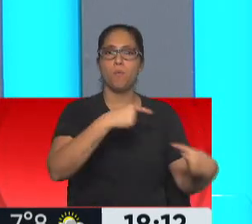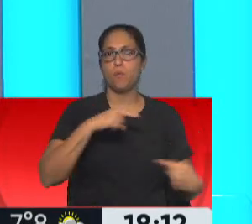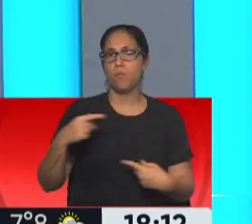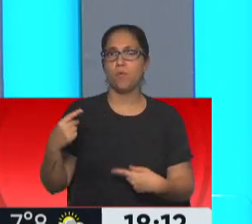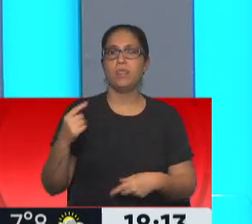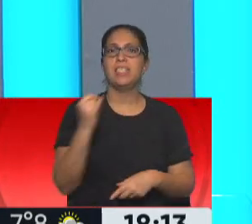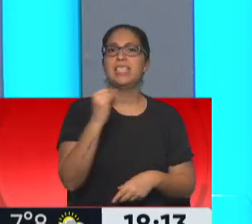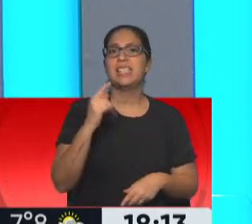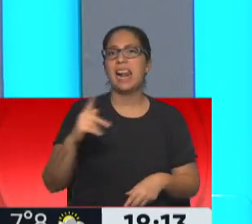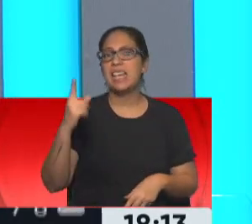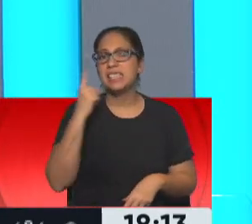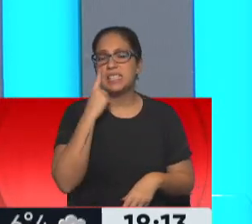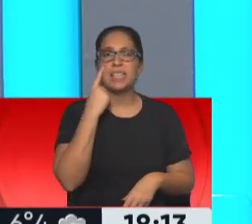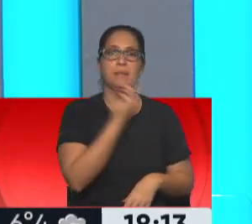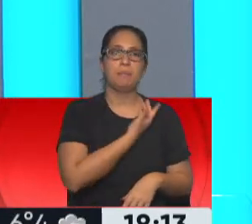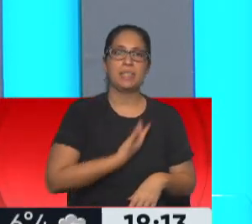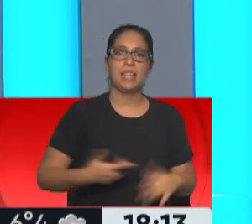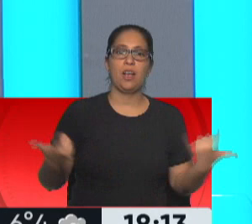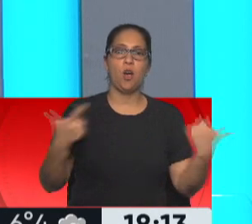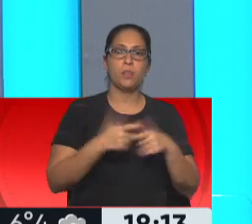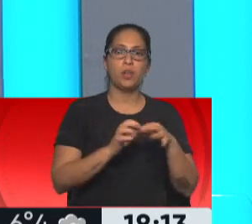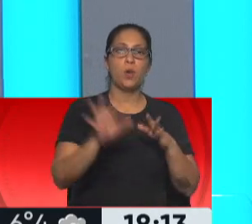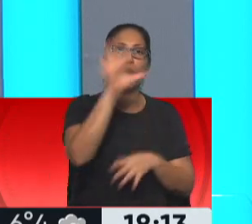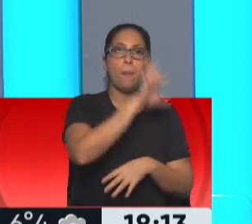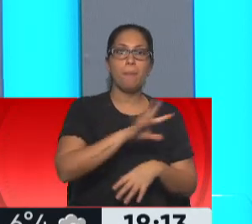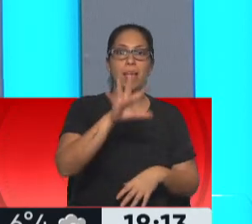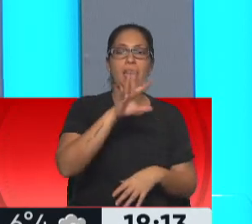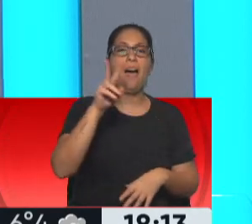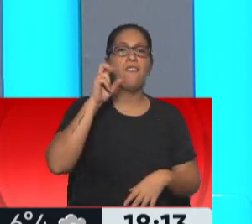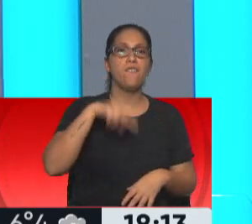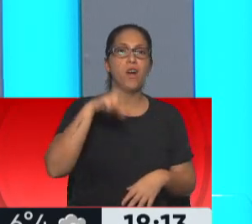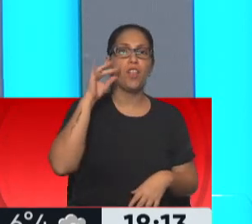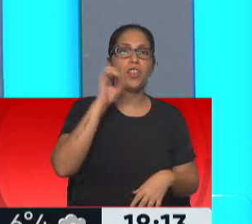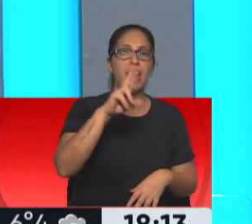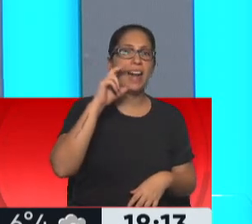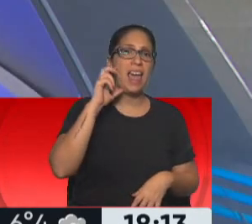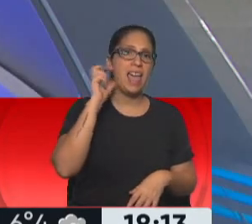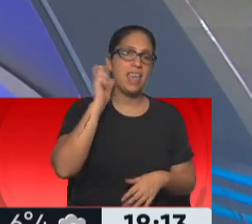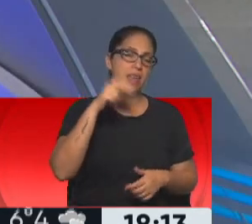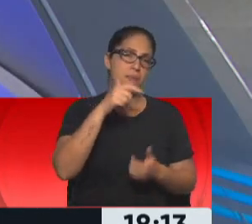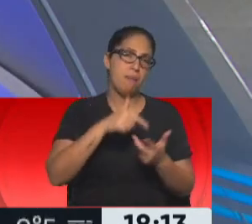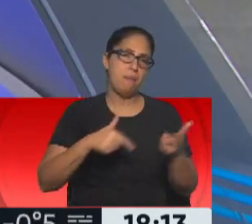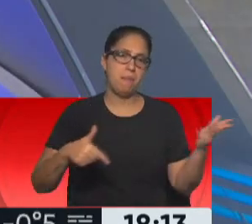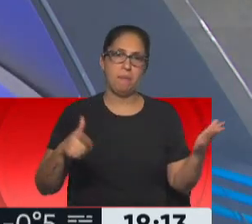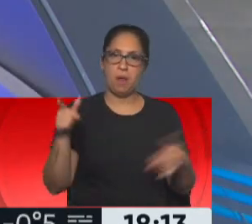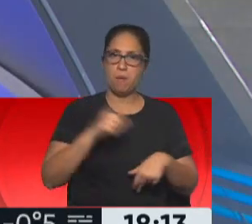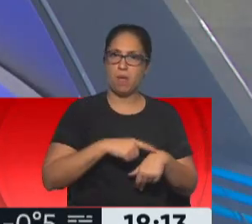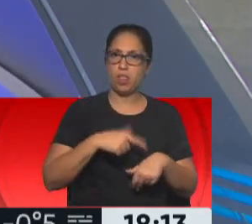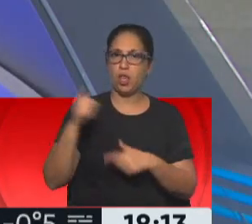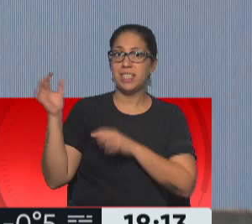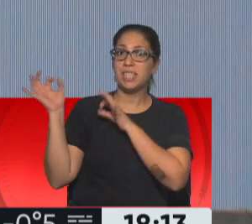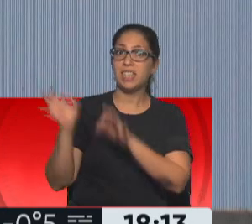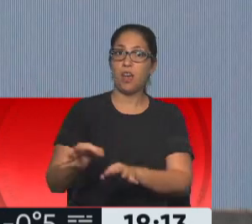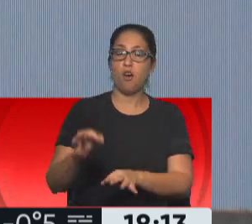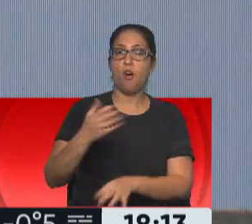también presentes la presidenta de la Comisión Europea, Ursula von der Leyen, entre otros mandatarios. Bien, bueno, la llegada, recién lo compartíamos,